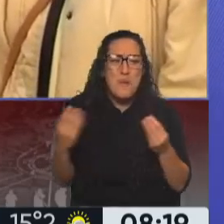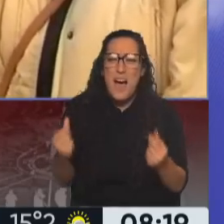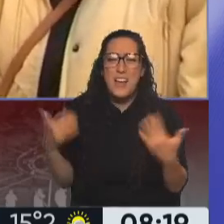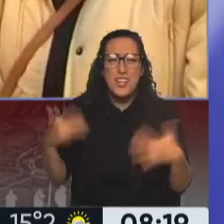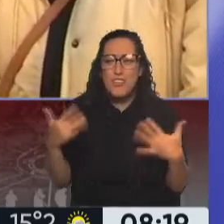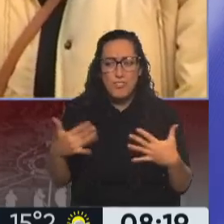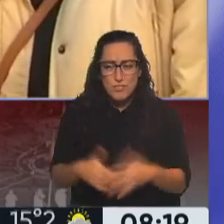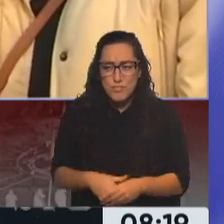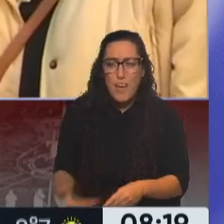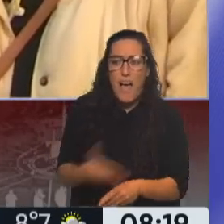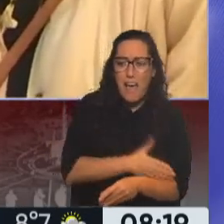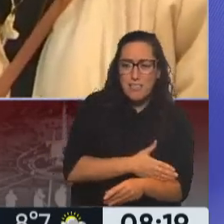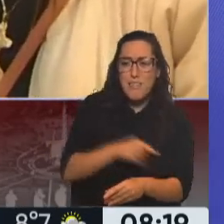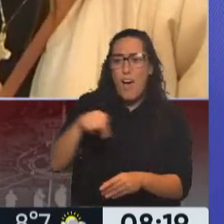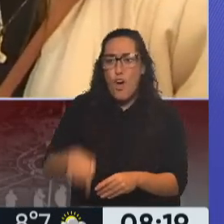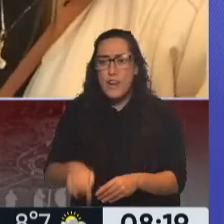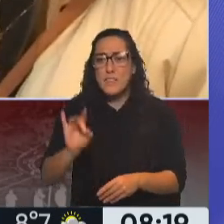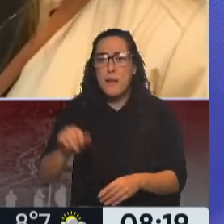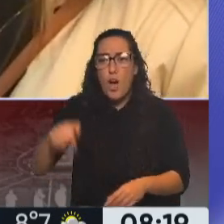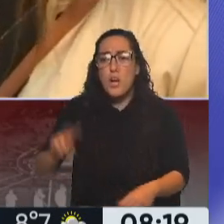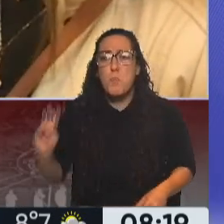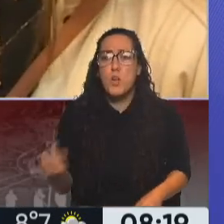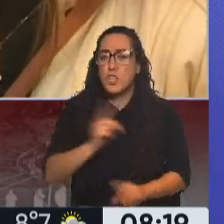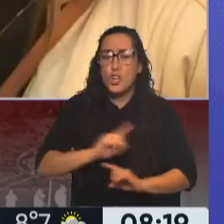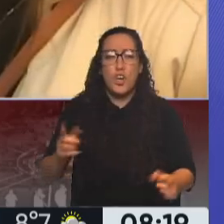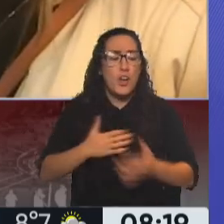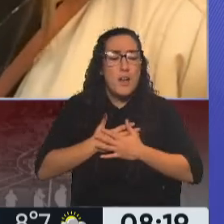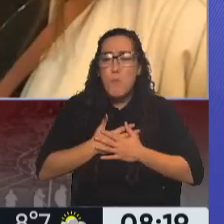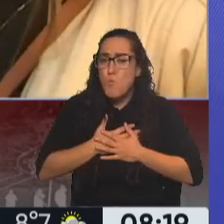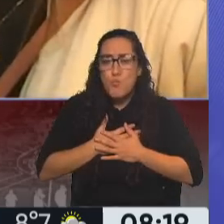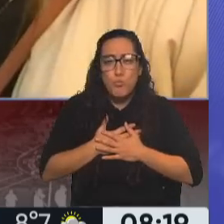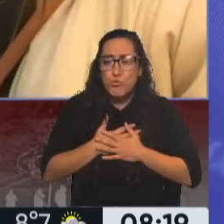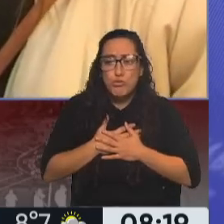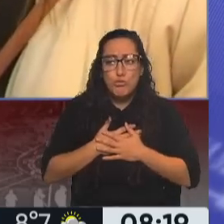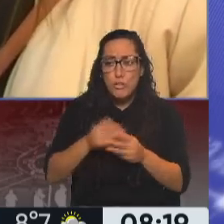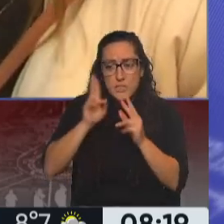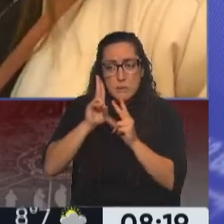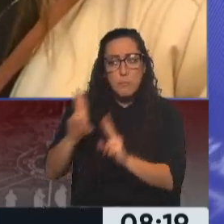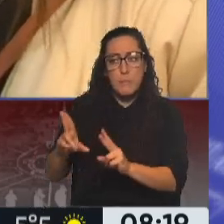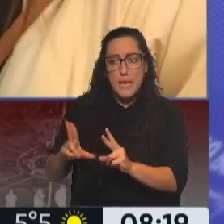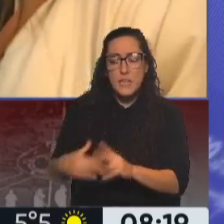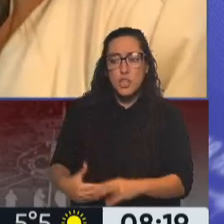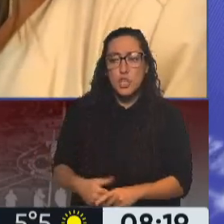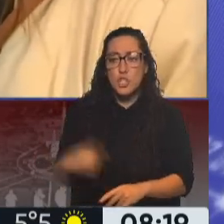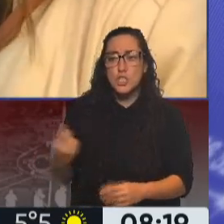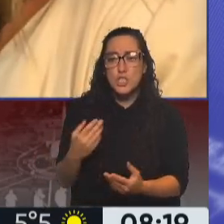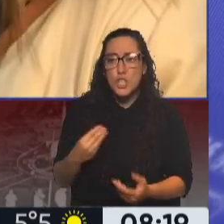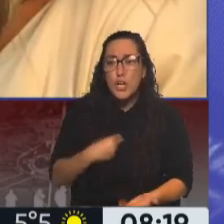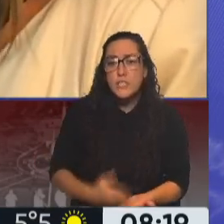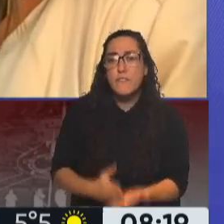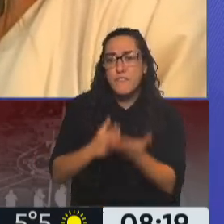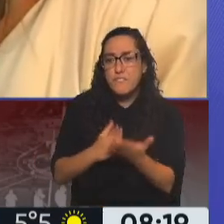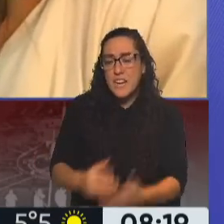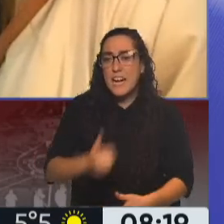montón, antes y ahora, no ahora que está muerto. Lo queremos mucho, lo respetamos, somos fieles a la